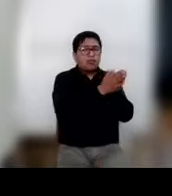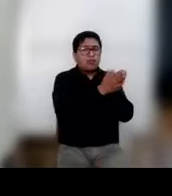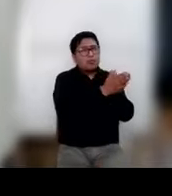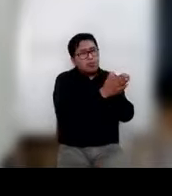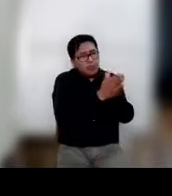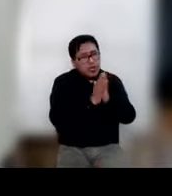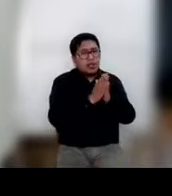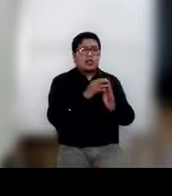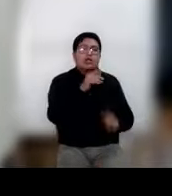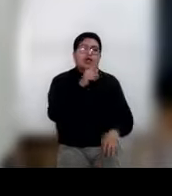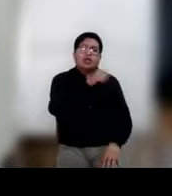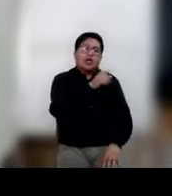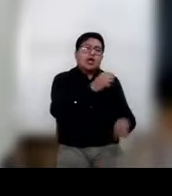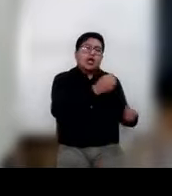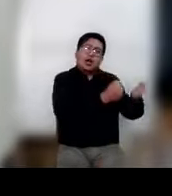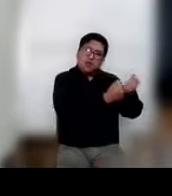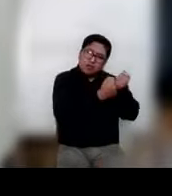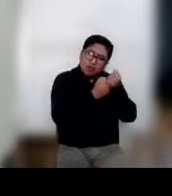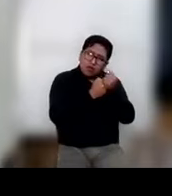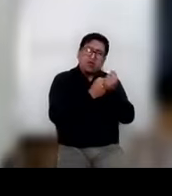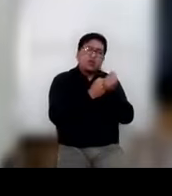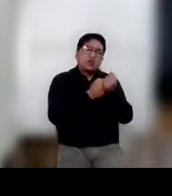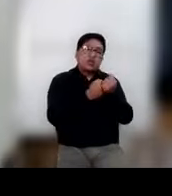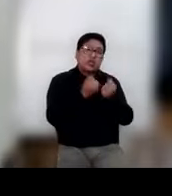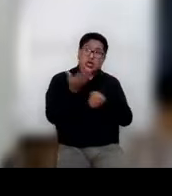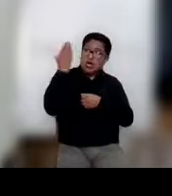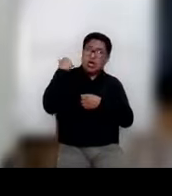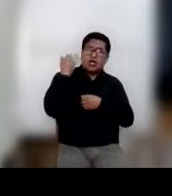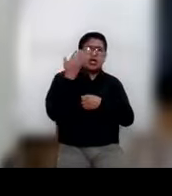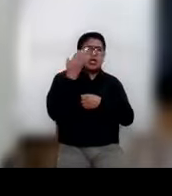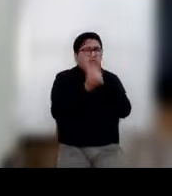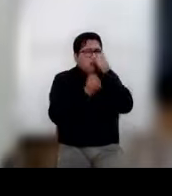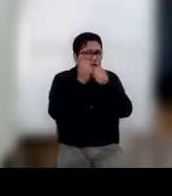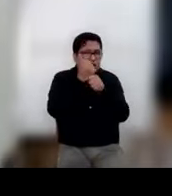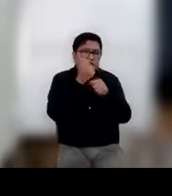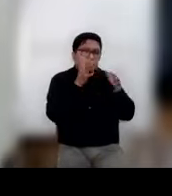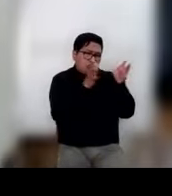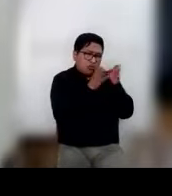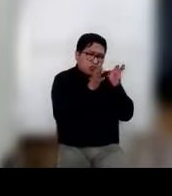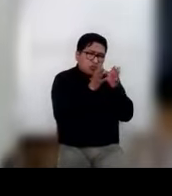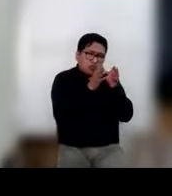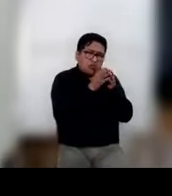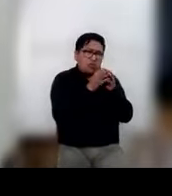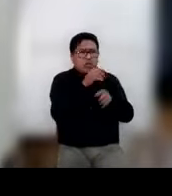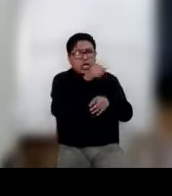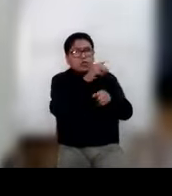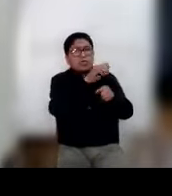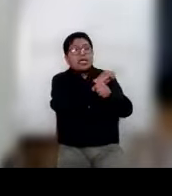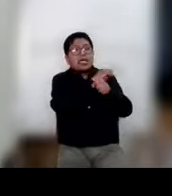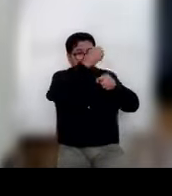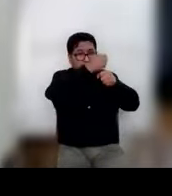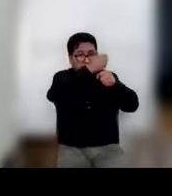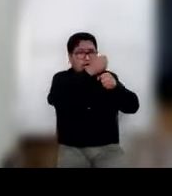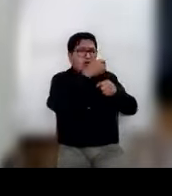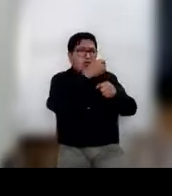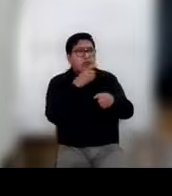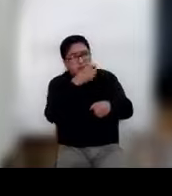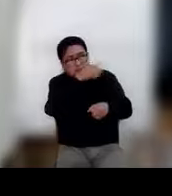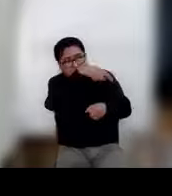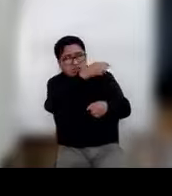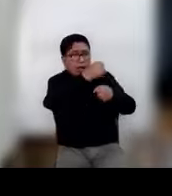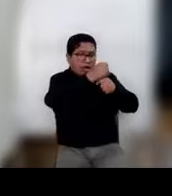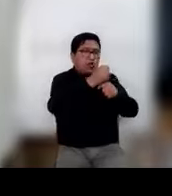ayude en esta situación hemos tenido una reunión el año pasado con algún personal del ministerio de trabajo llevamos